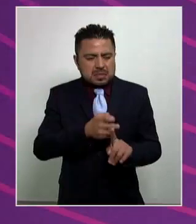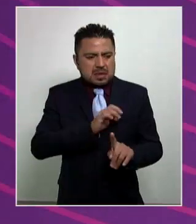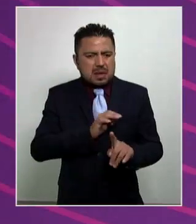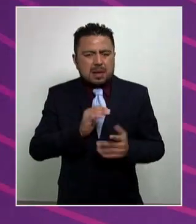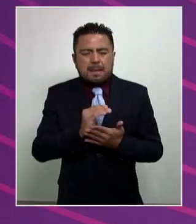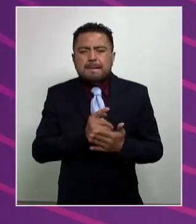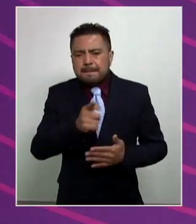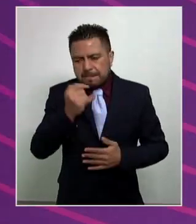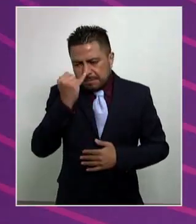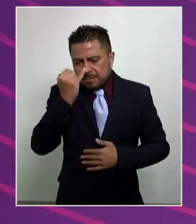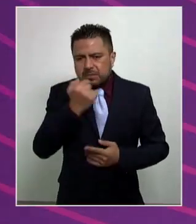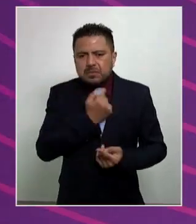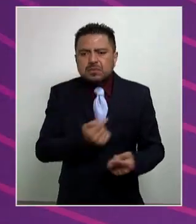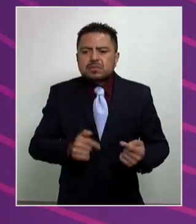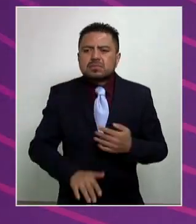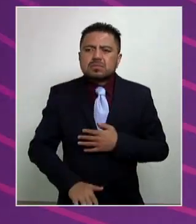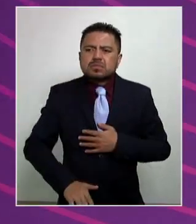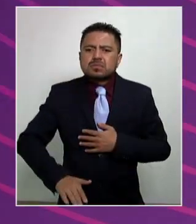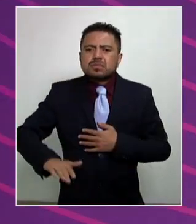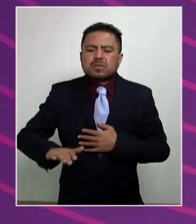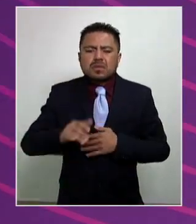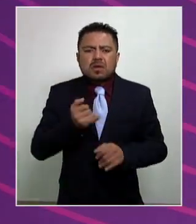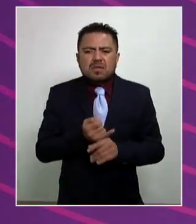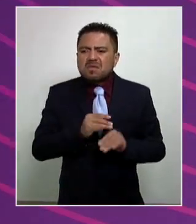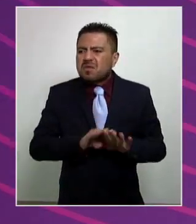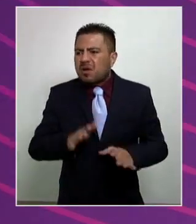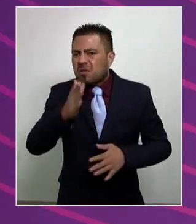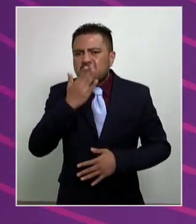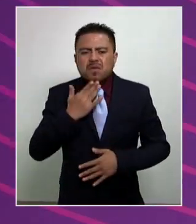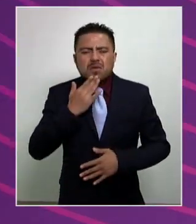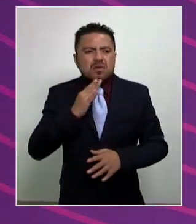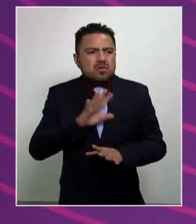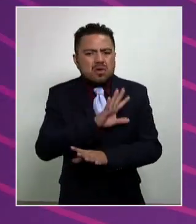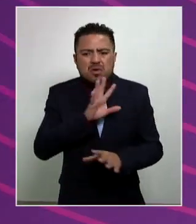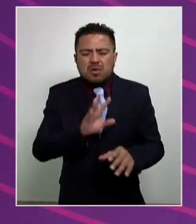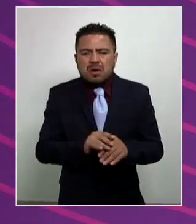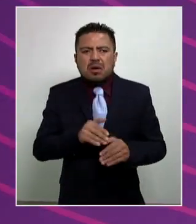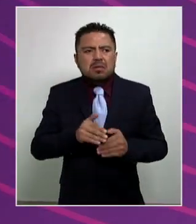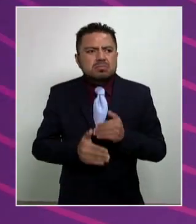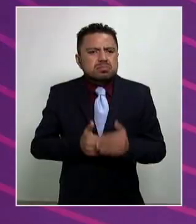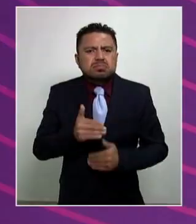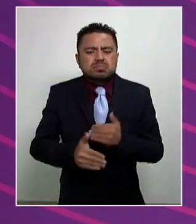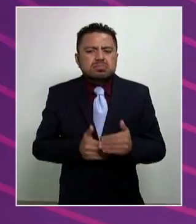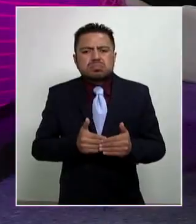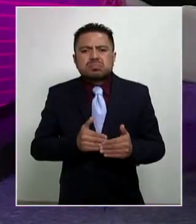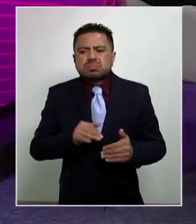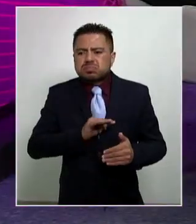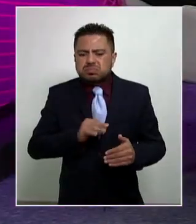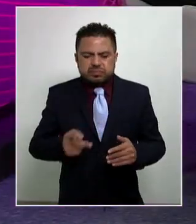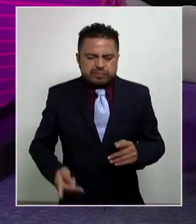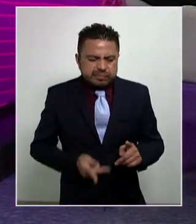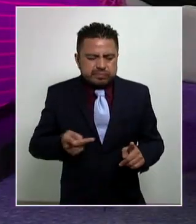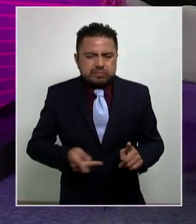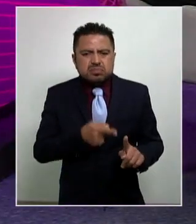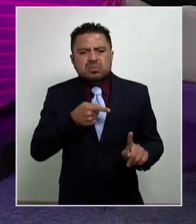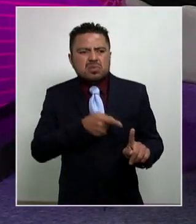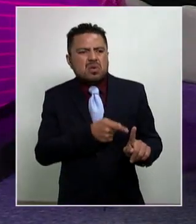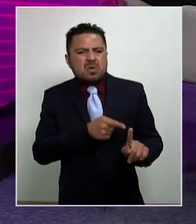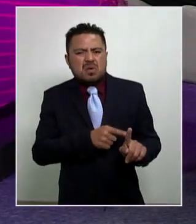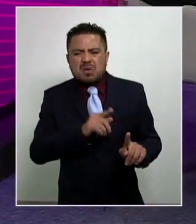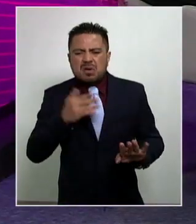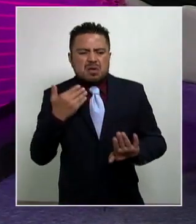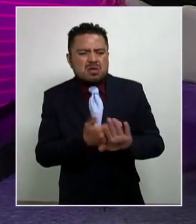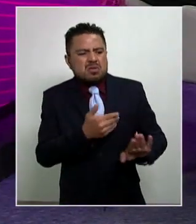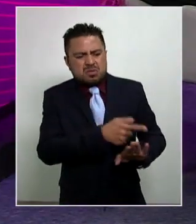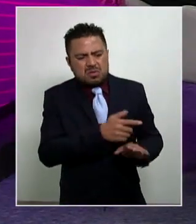referentes, imagínate una niña que crece sin toda esa información, sin todo ese bagaje, que todo el tiempo le cuestionan que es que